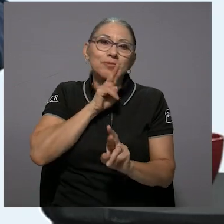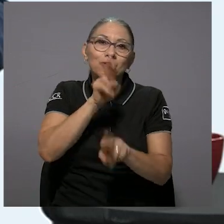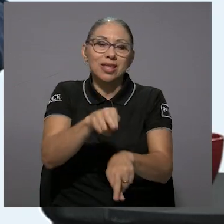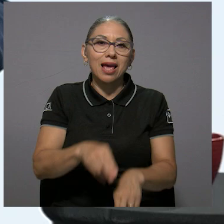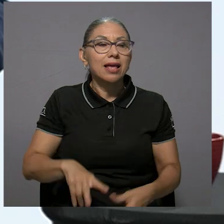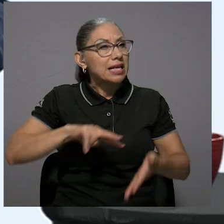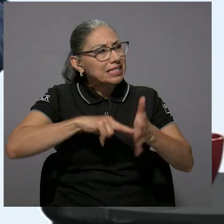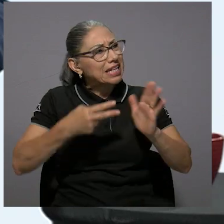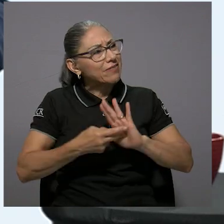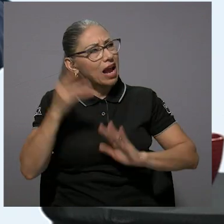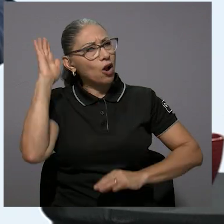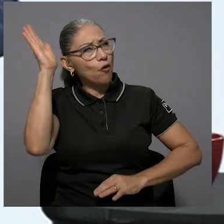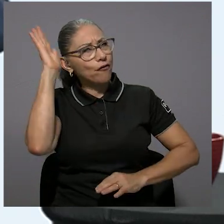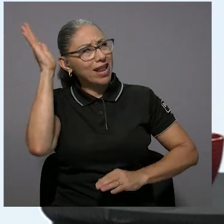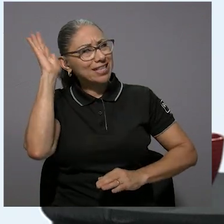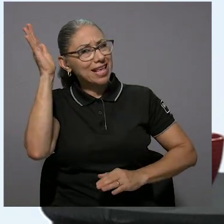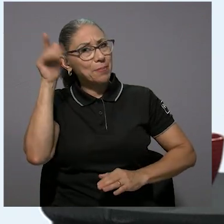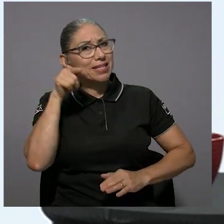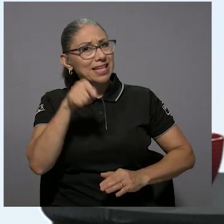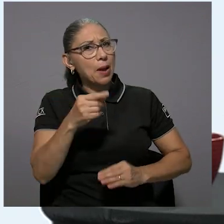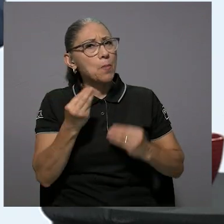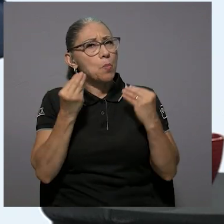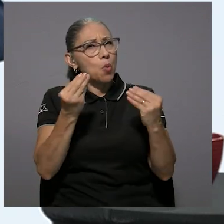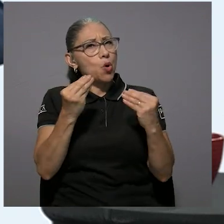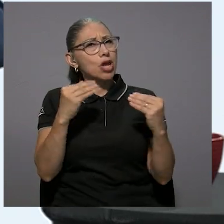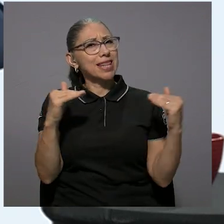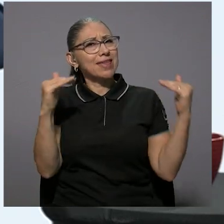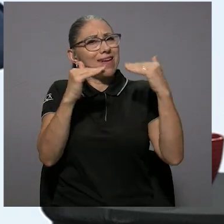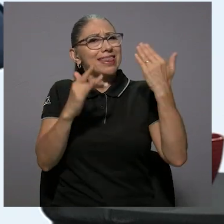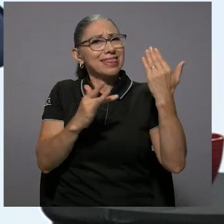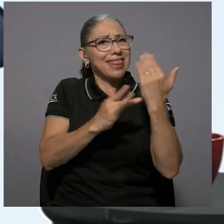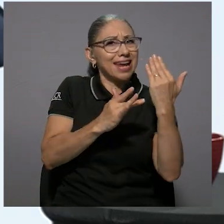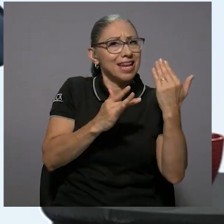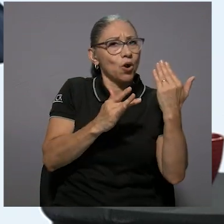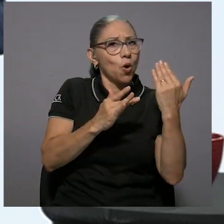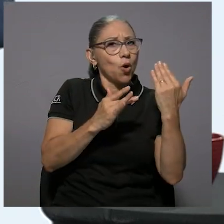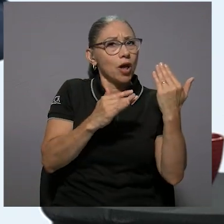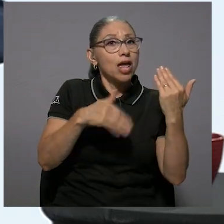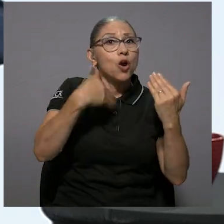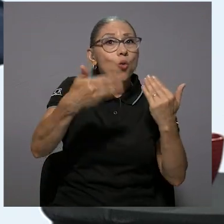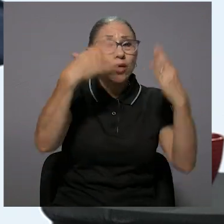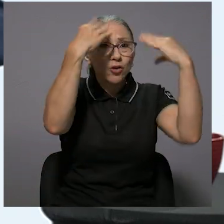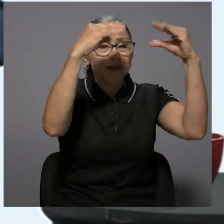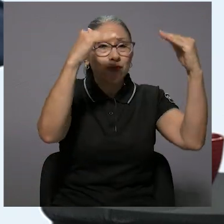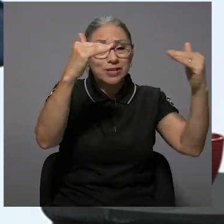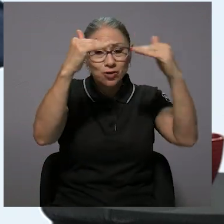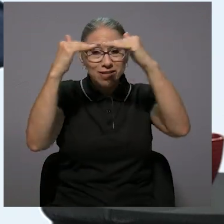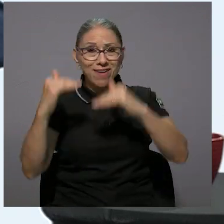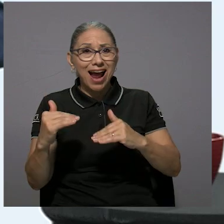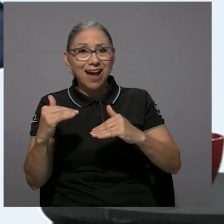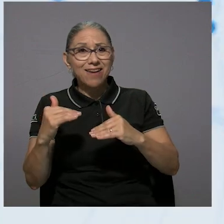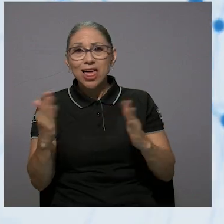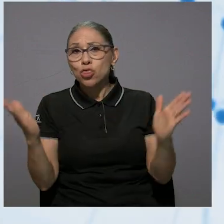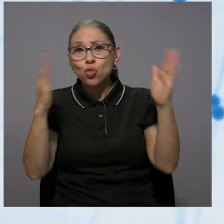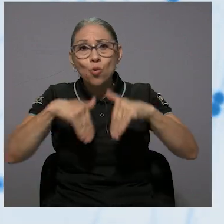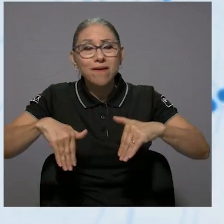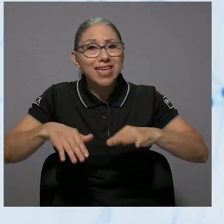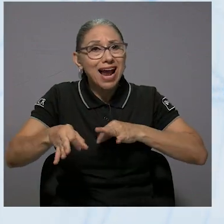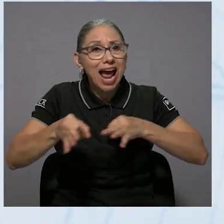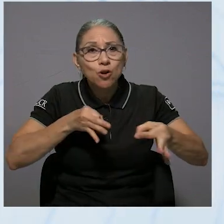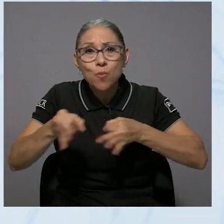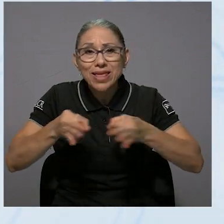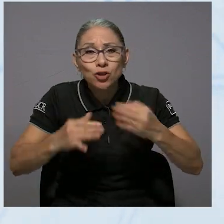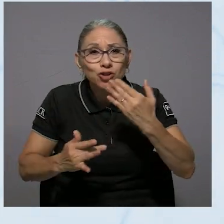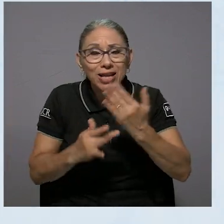técnica y cuando se bajaba la información carecía de argumentos técnicos científicos. Exactamente. Y